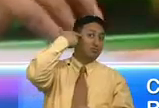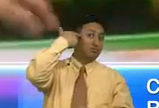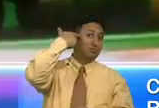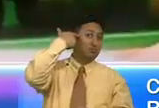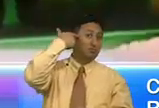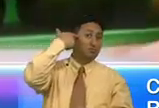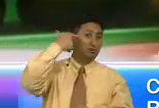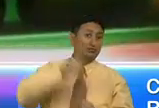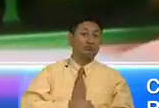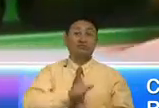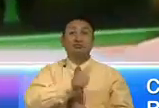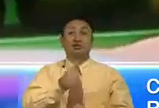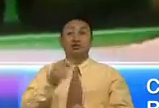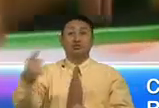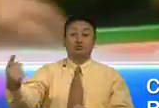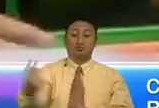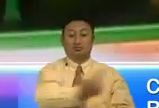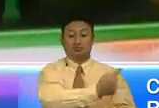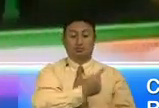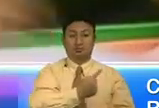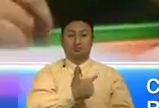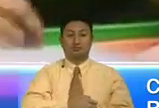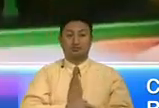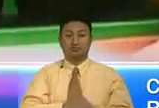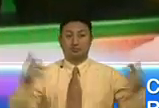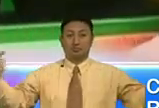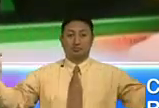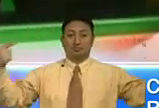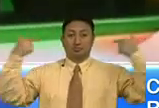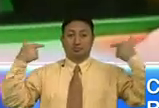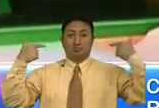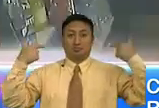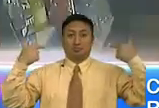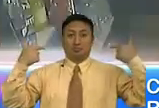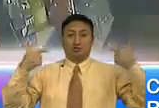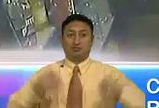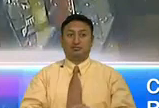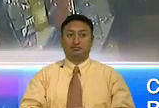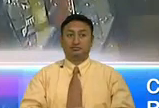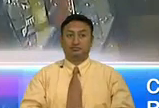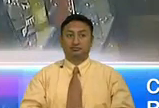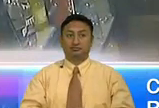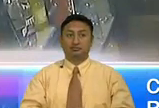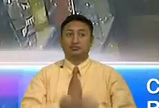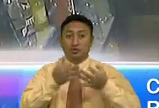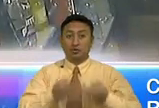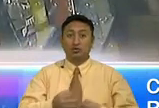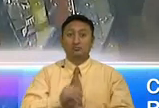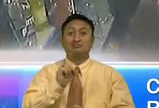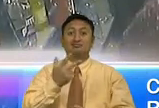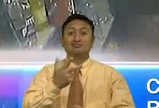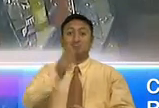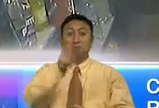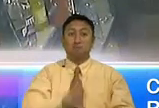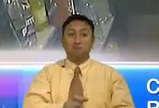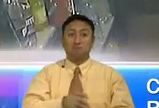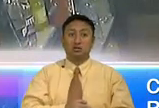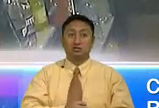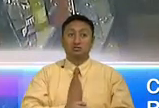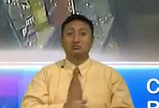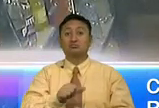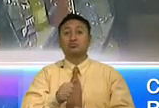con la arma y el otro también entra y de los dos lados me enfoca. En ese instante ingresa el tercer sospechoso y un